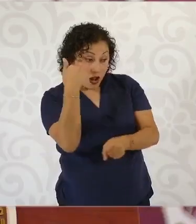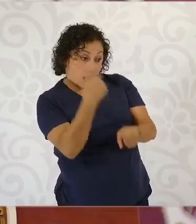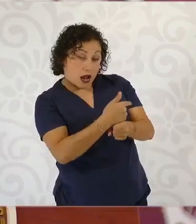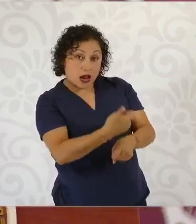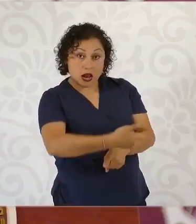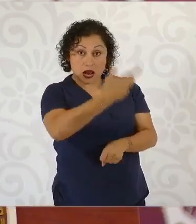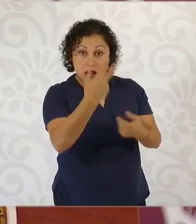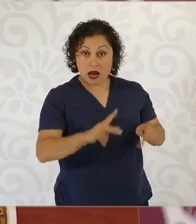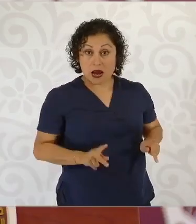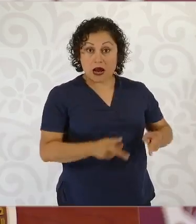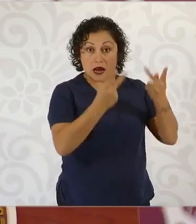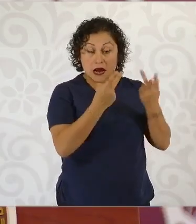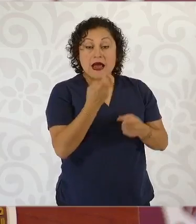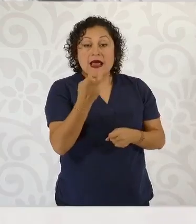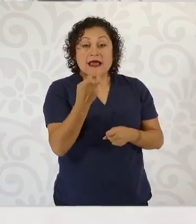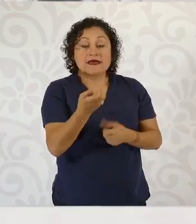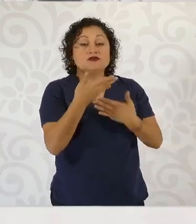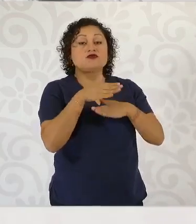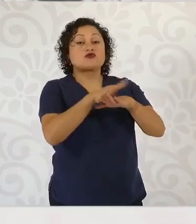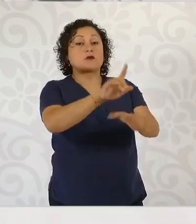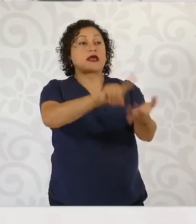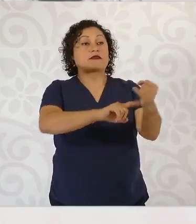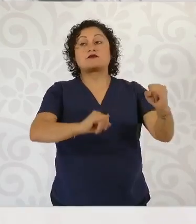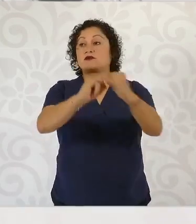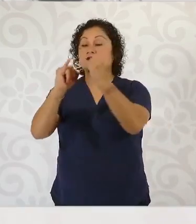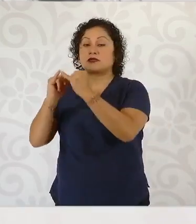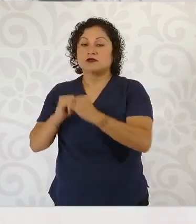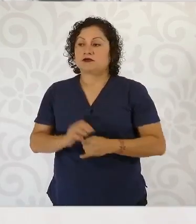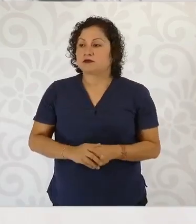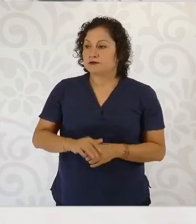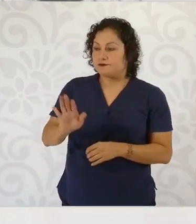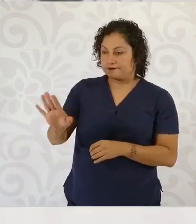que ver con los registros dentro de las instituciones. A la Secretaría